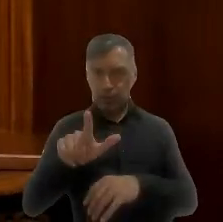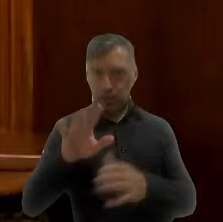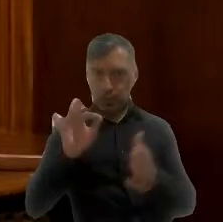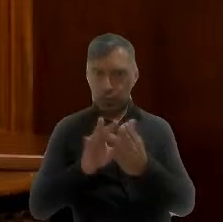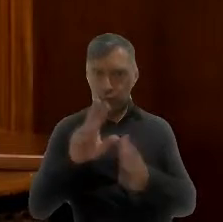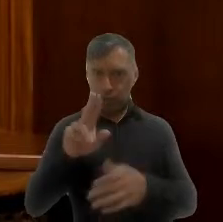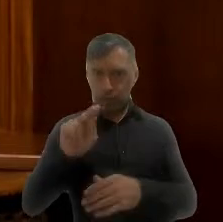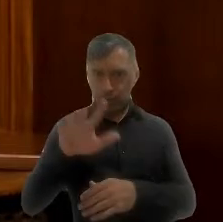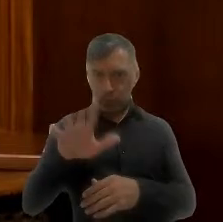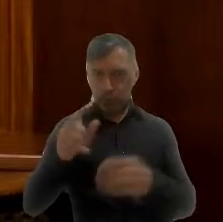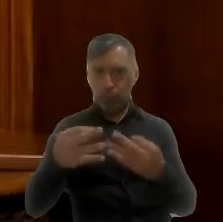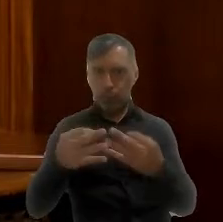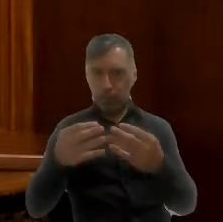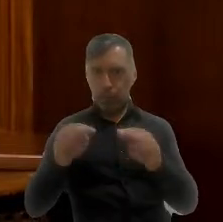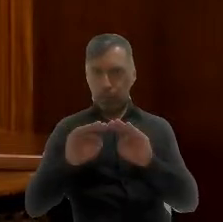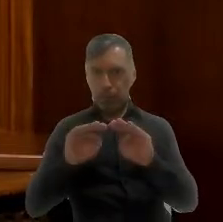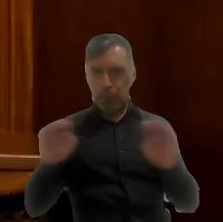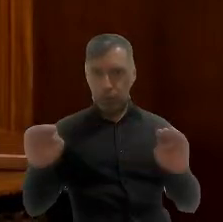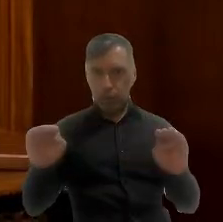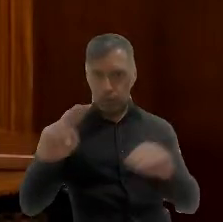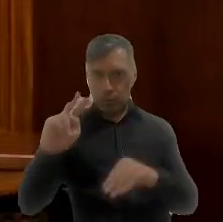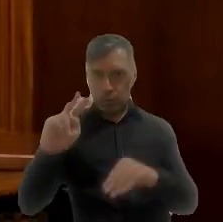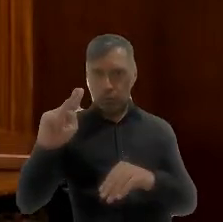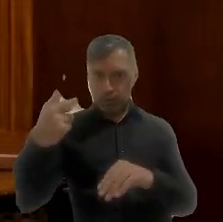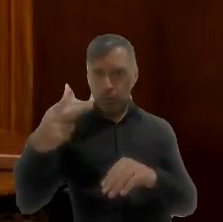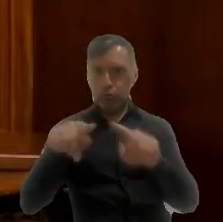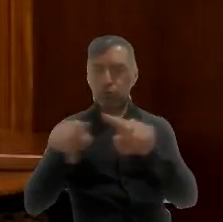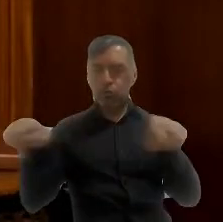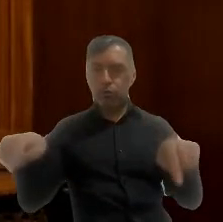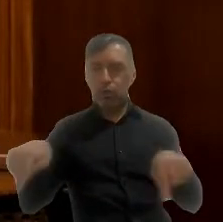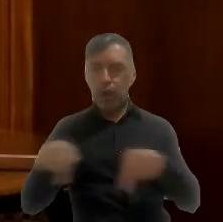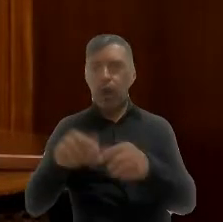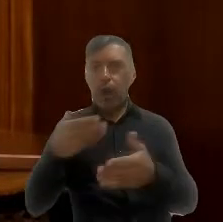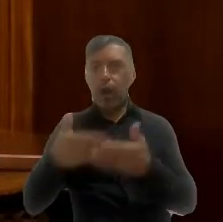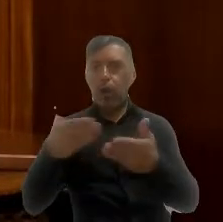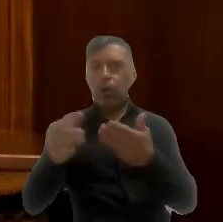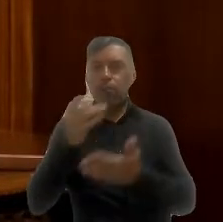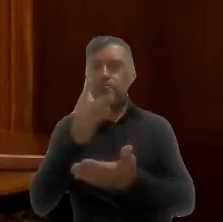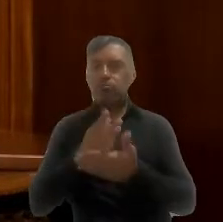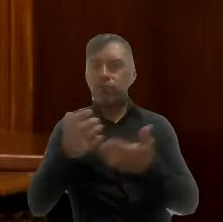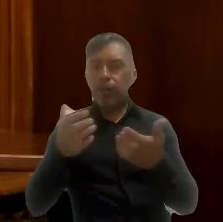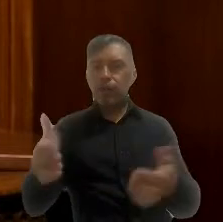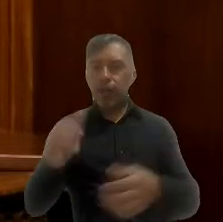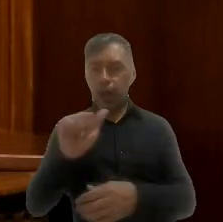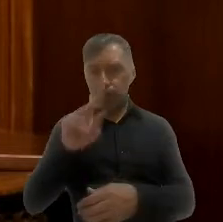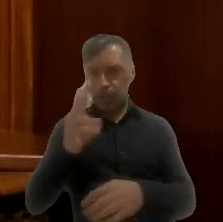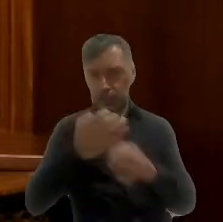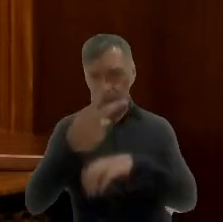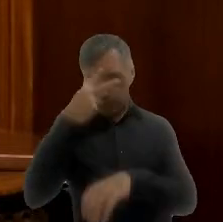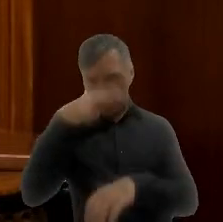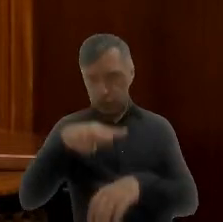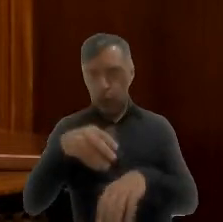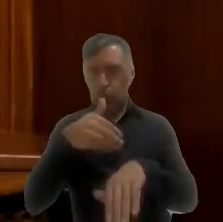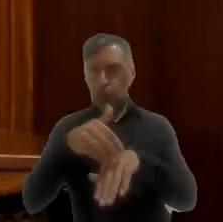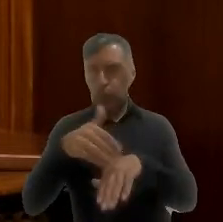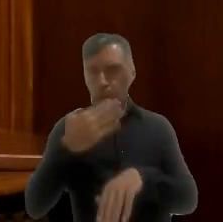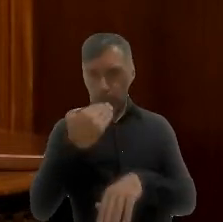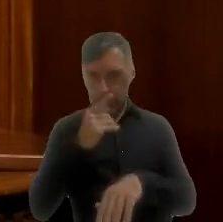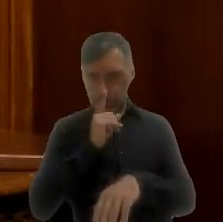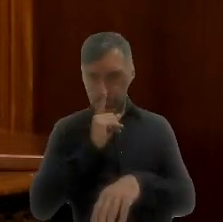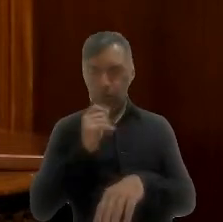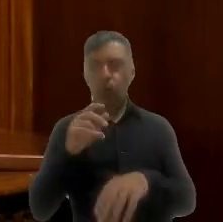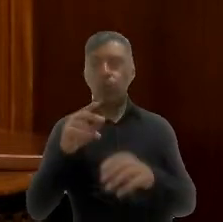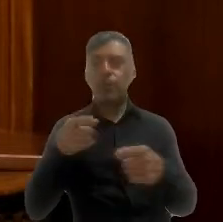56.957.85 metros cuadrados, ubicados actualmente en calle Avenida Mexiquense, sin número, esquina Universidad